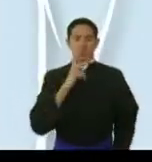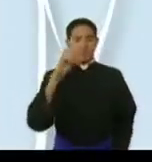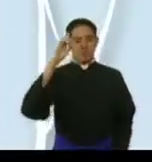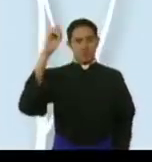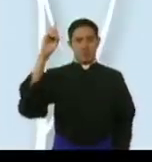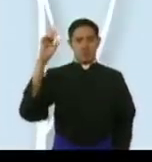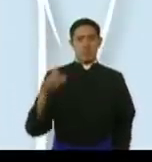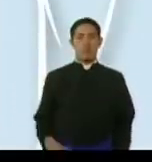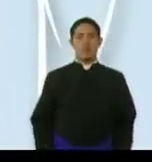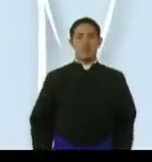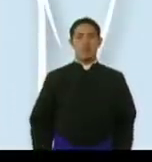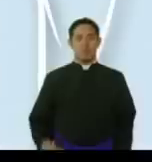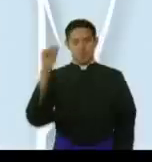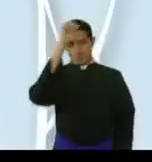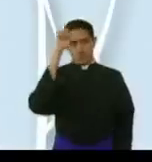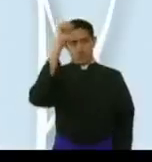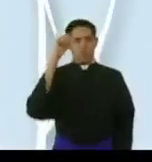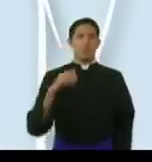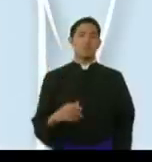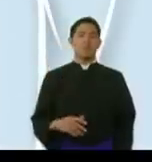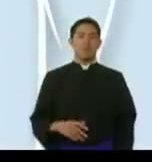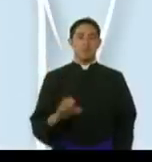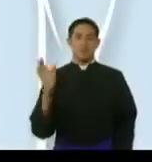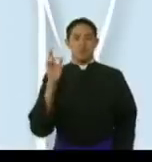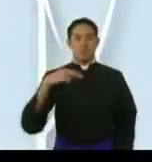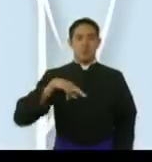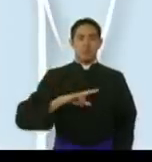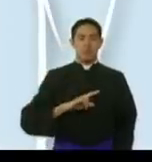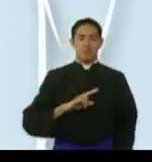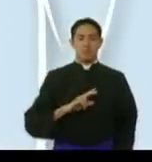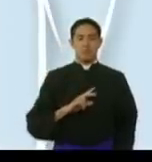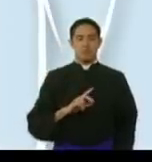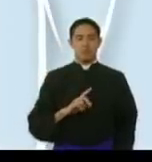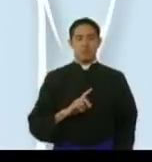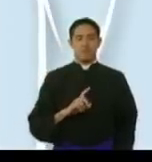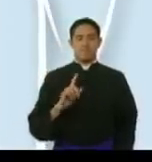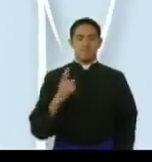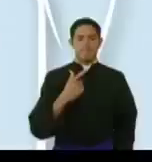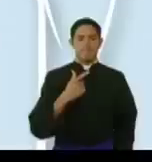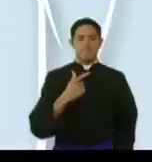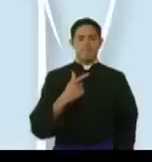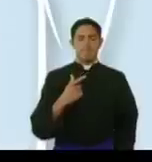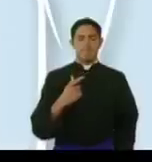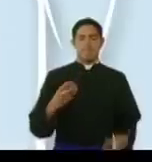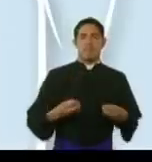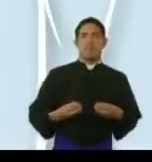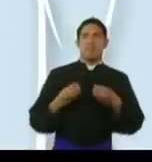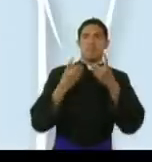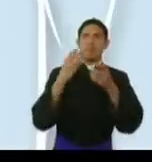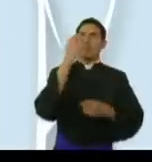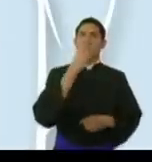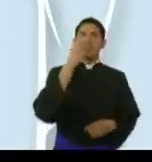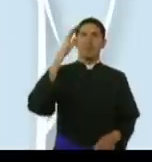injusticias. Sacerdote, porque somos parte del pueblo escogido de Dios, donde en asamblea ofrecemos